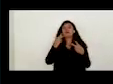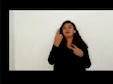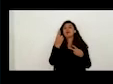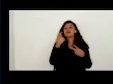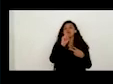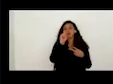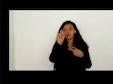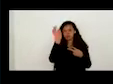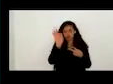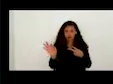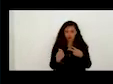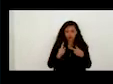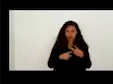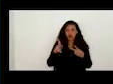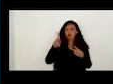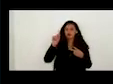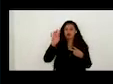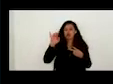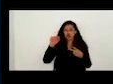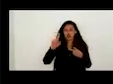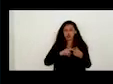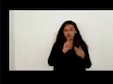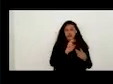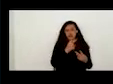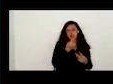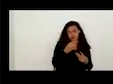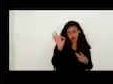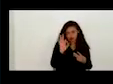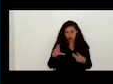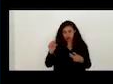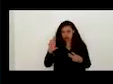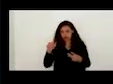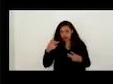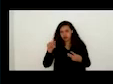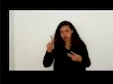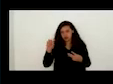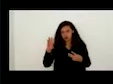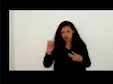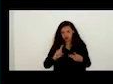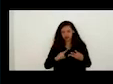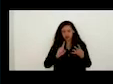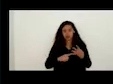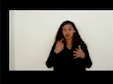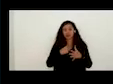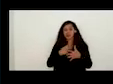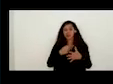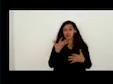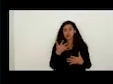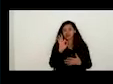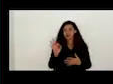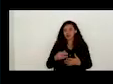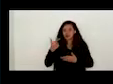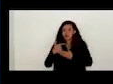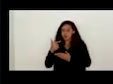25% aproximadamente proteínas, un 25% de carbohidratos y un 5% de grasas. ¿Qué puedo yo